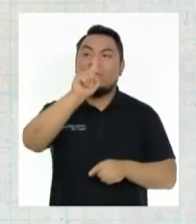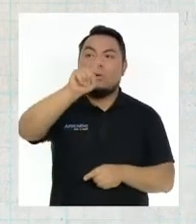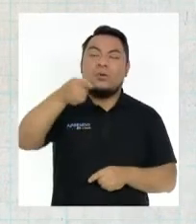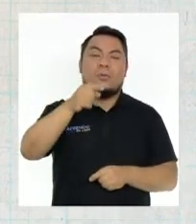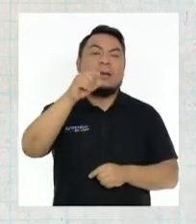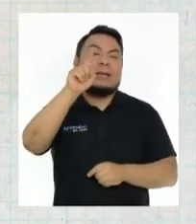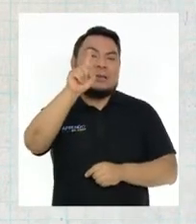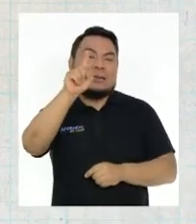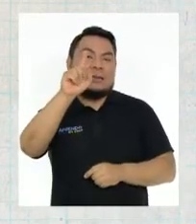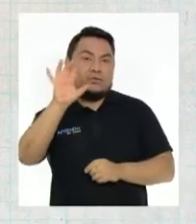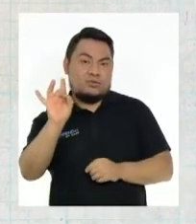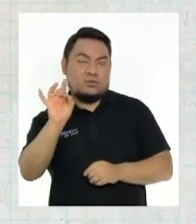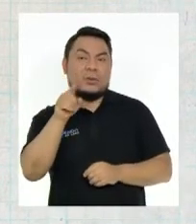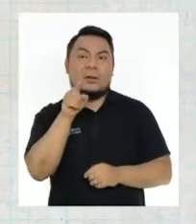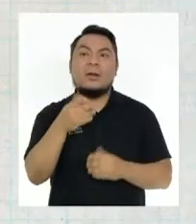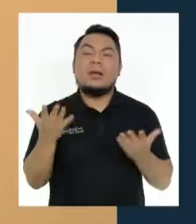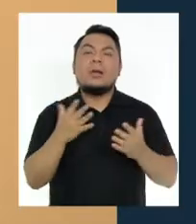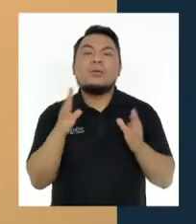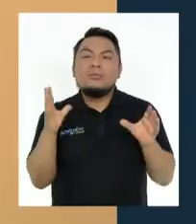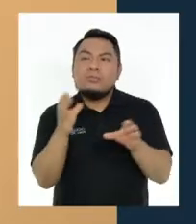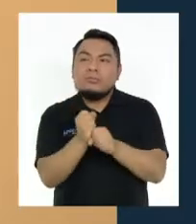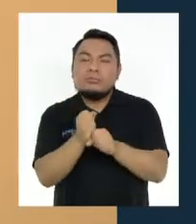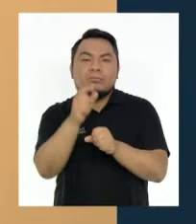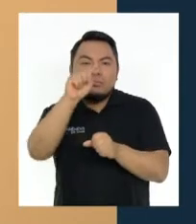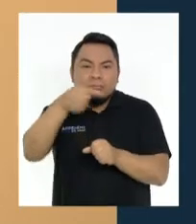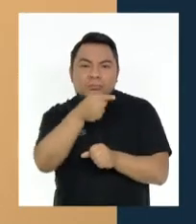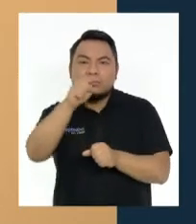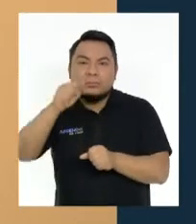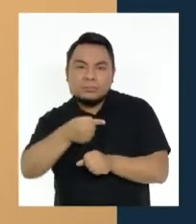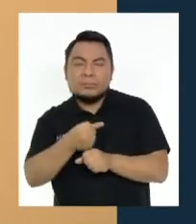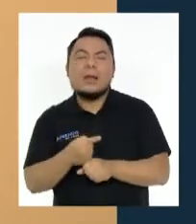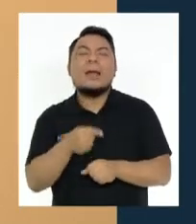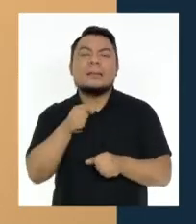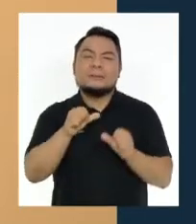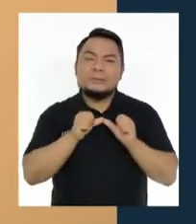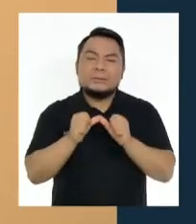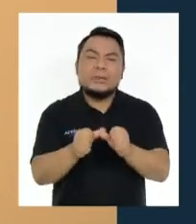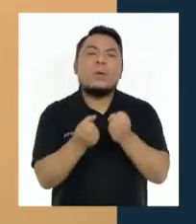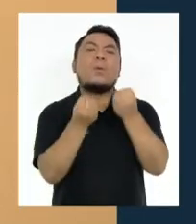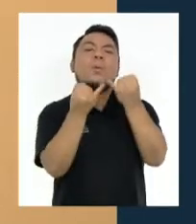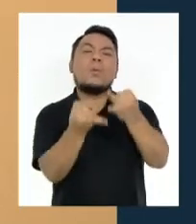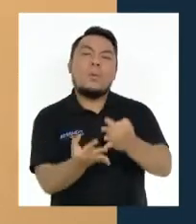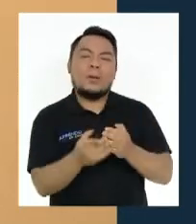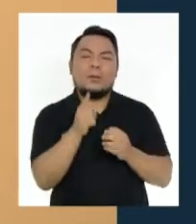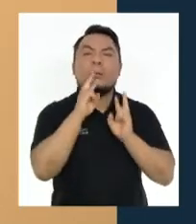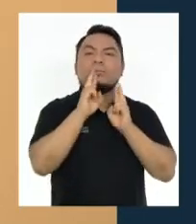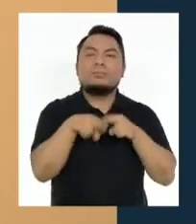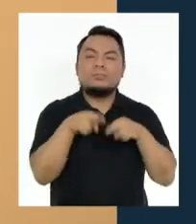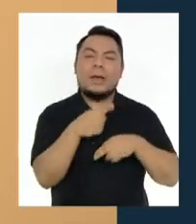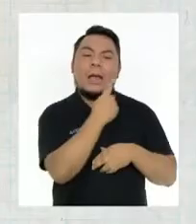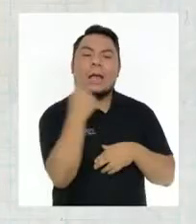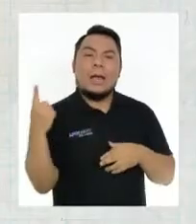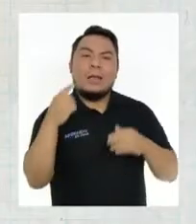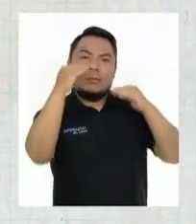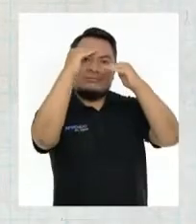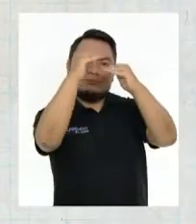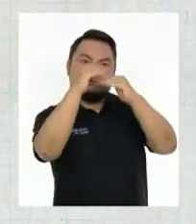0,18, redondeado al centésimo. Y así seguimos y obtenemos la frecuencia relativa de cada intervalo: